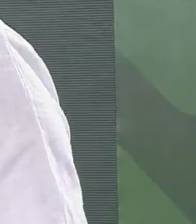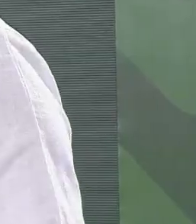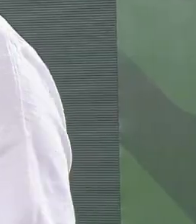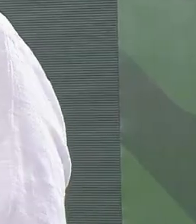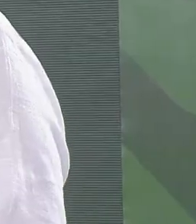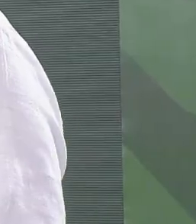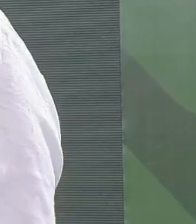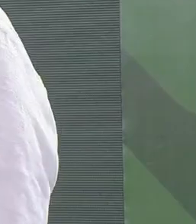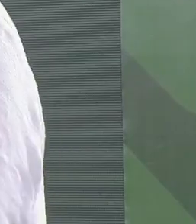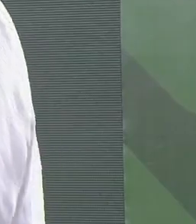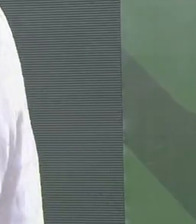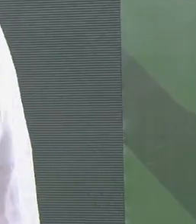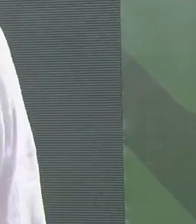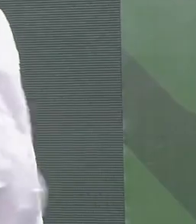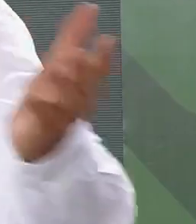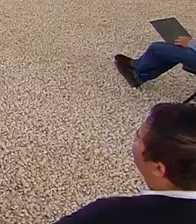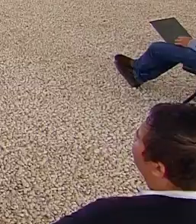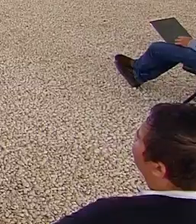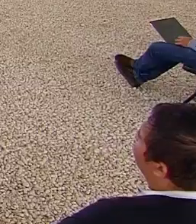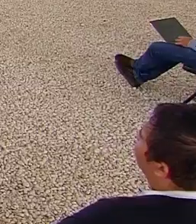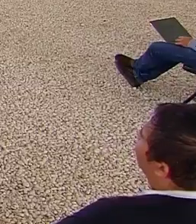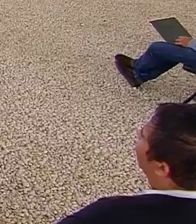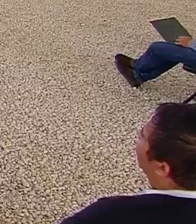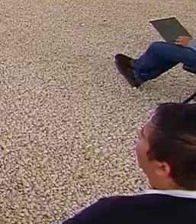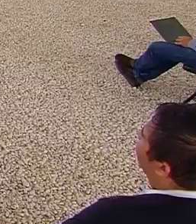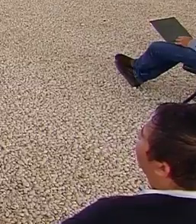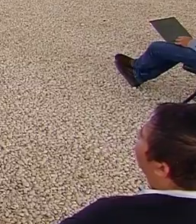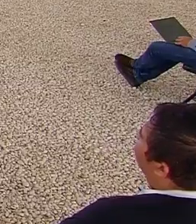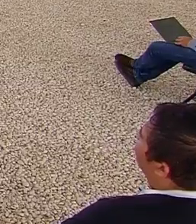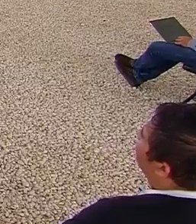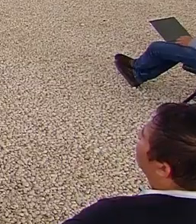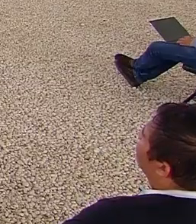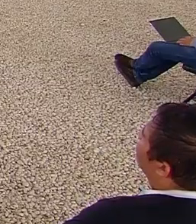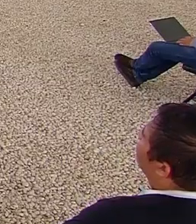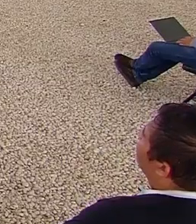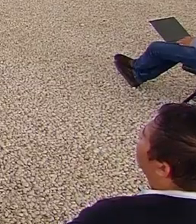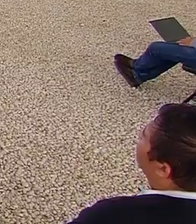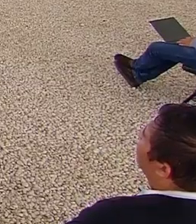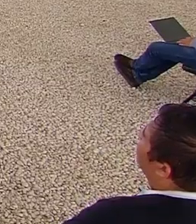aprobar que se paralizara el gobierno de Estados Unidos.